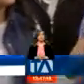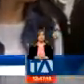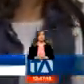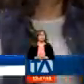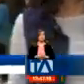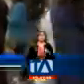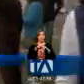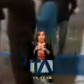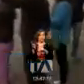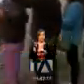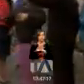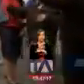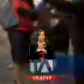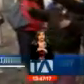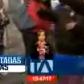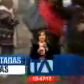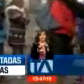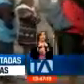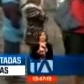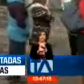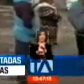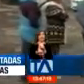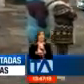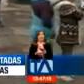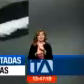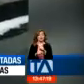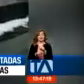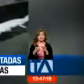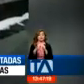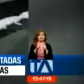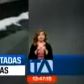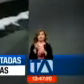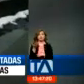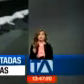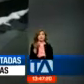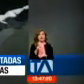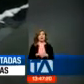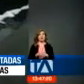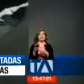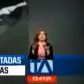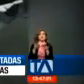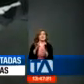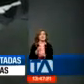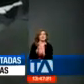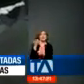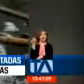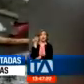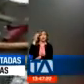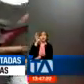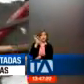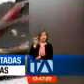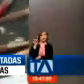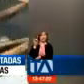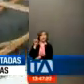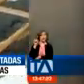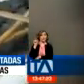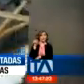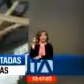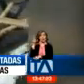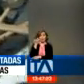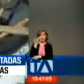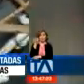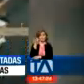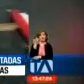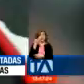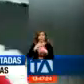verificar preliminarmente los daños que se han suscitado por este fenómeno. Según informó el servicio de seguridad EQ911, debido a esta emergencia